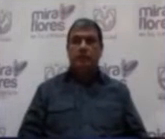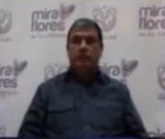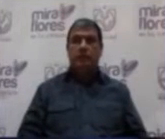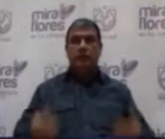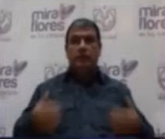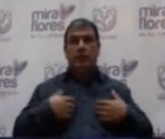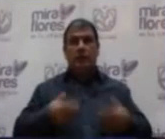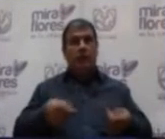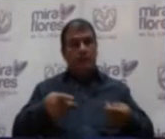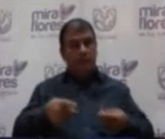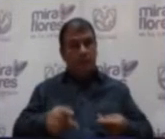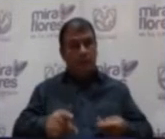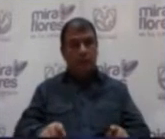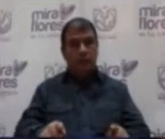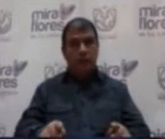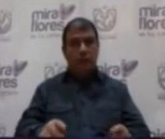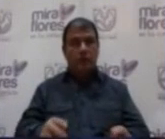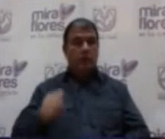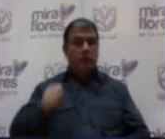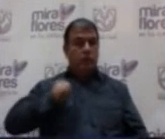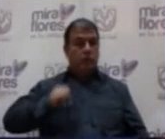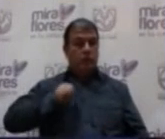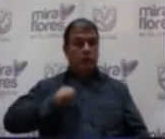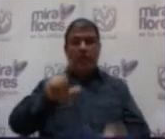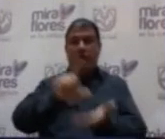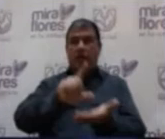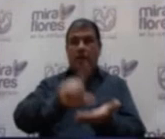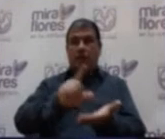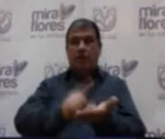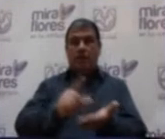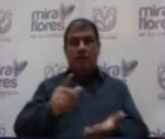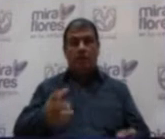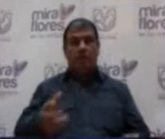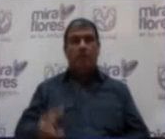tiene autorización de la Municipalidad de Lima para